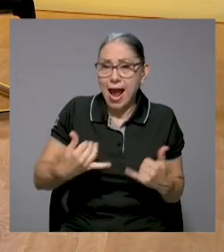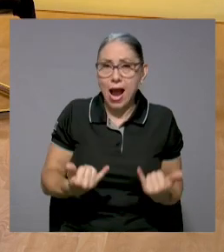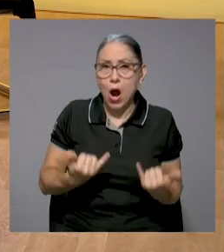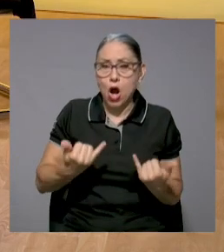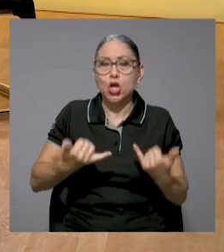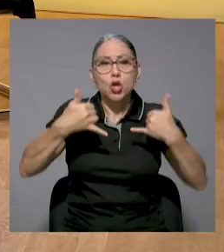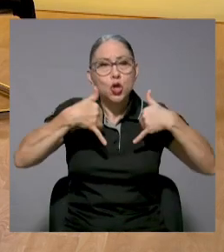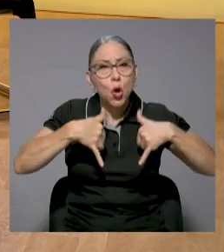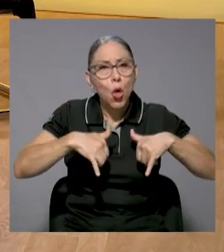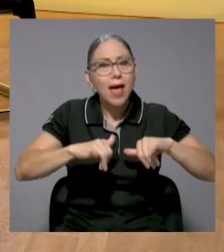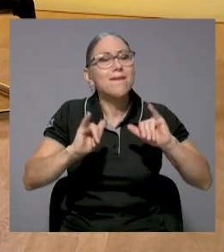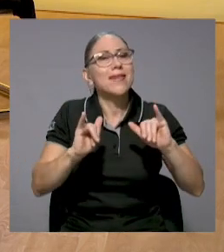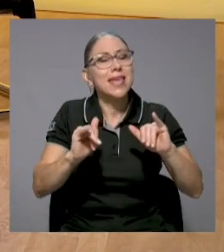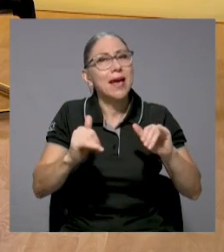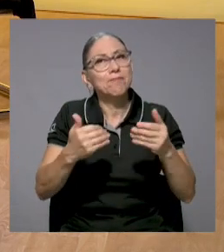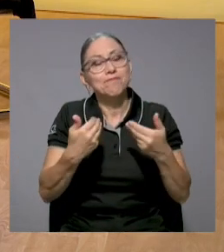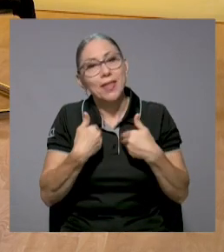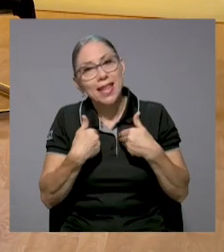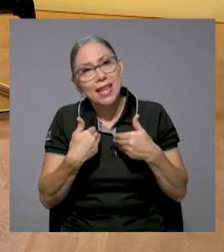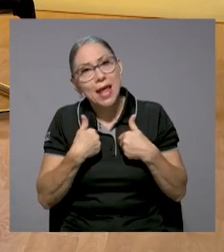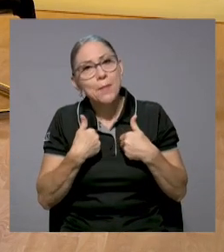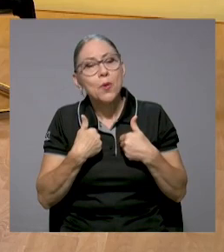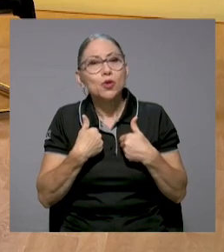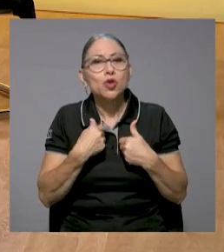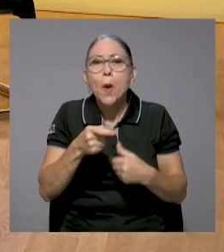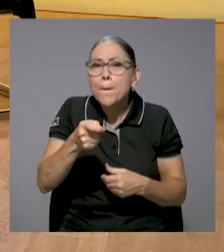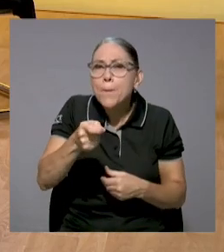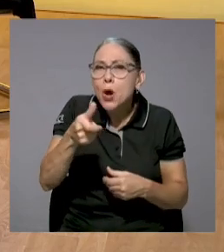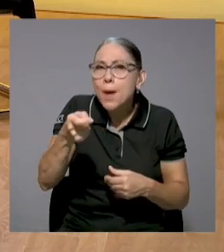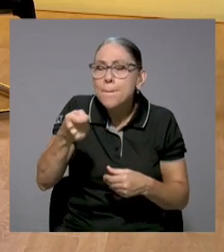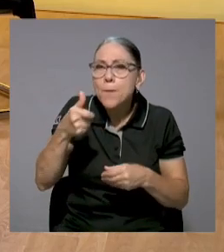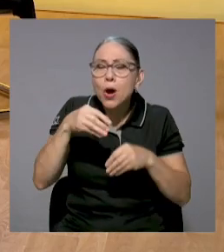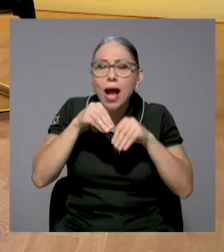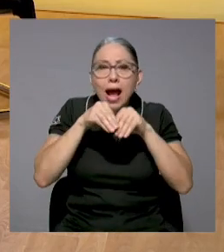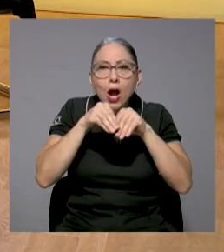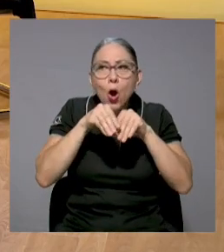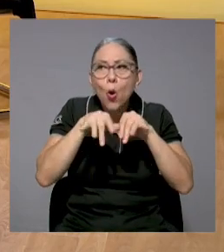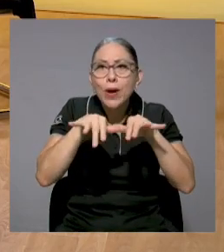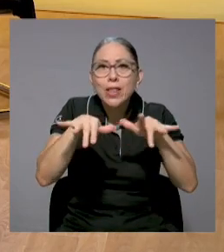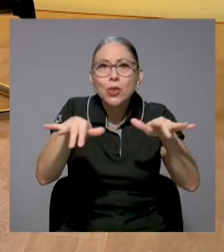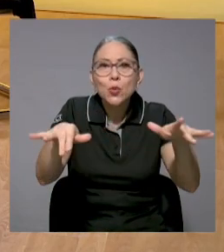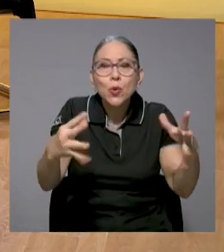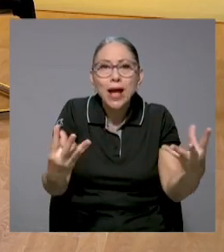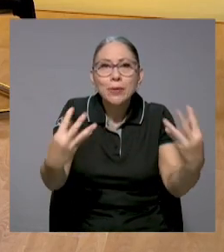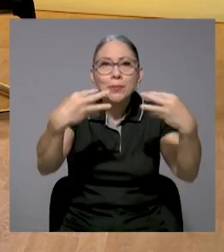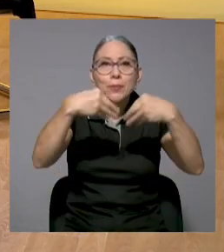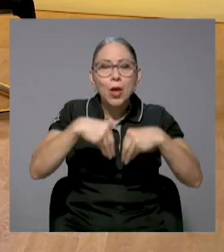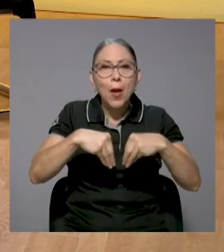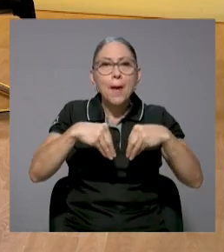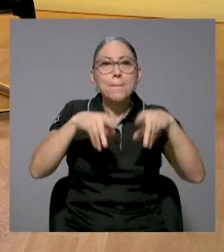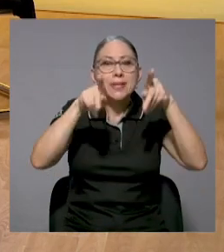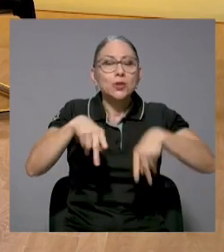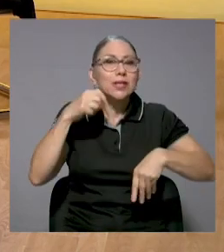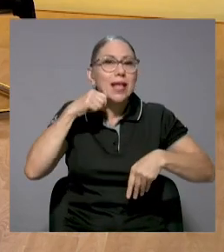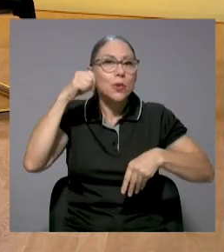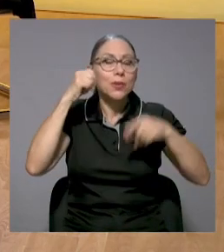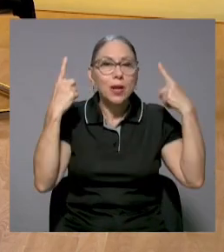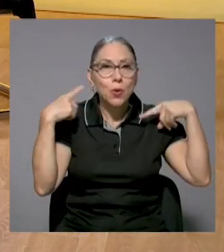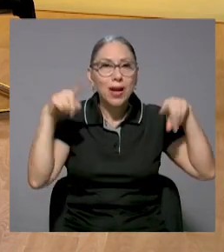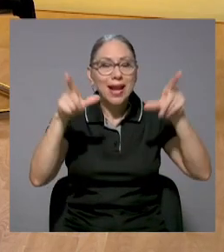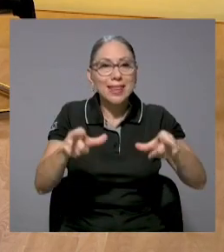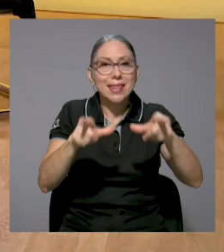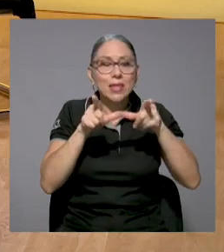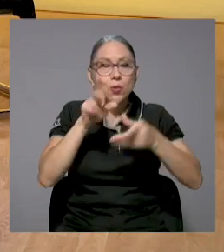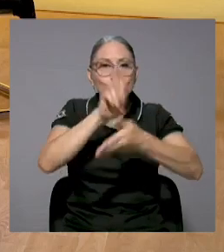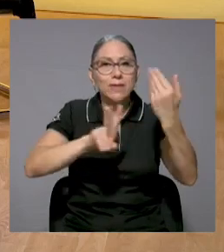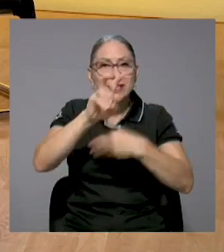una cobertura bastante corta, escasa, de población adulta que ha logrado obtener su título universitario en Costa Rica. En